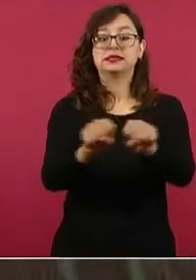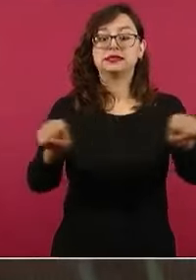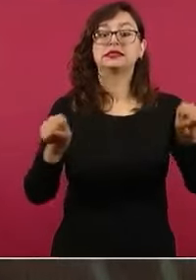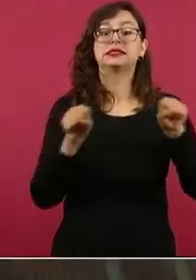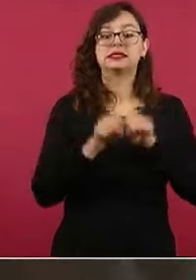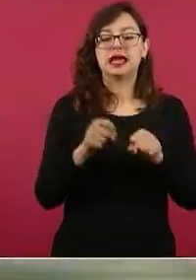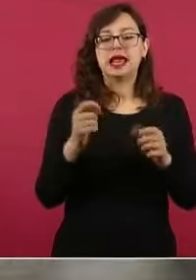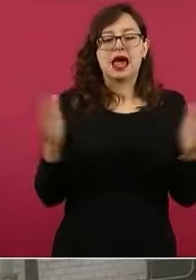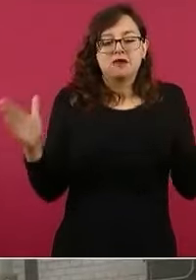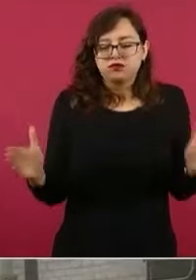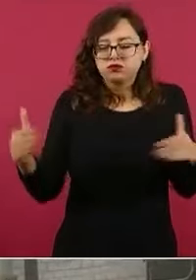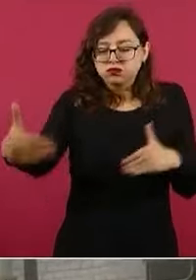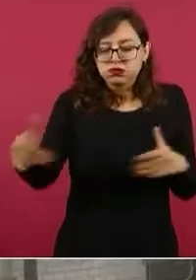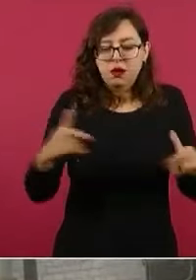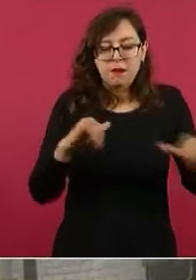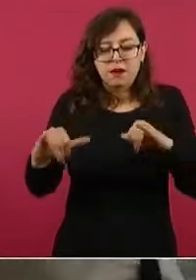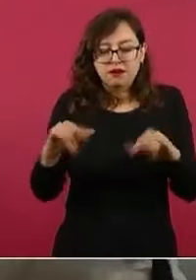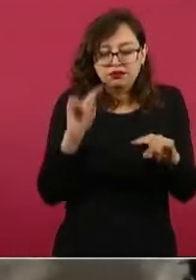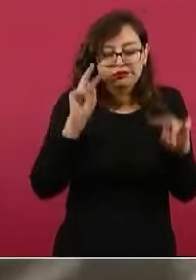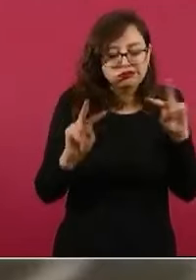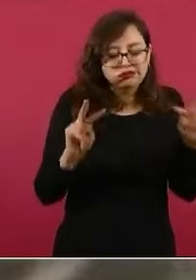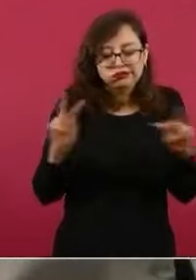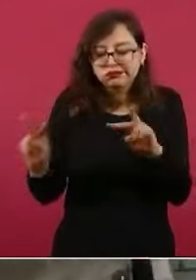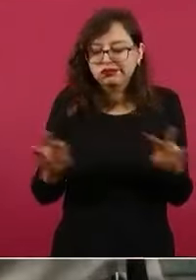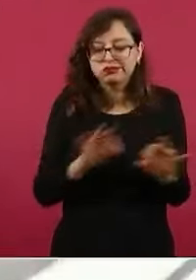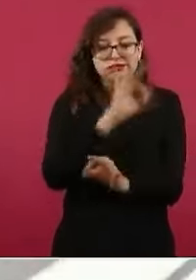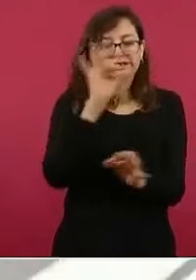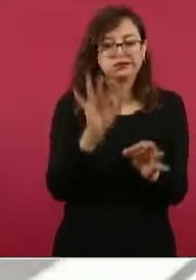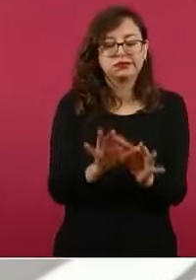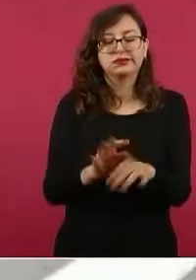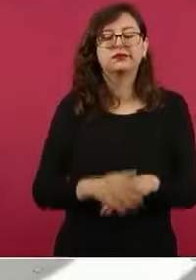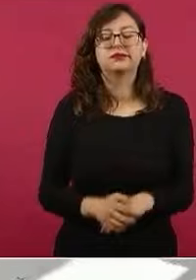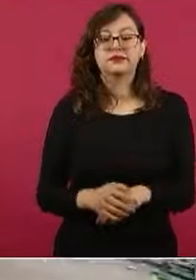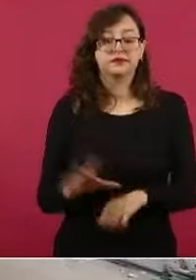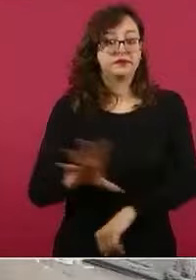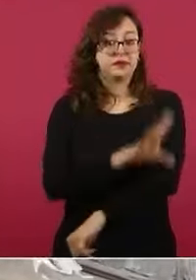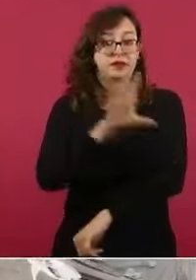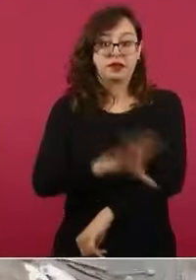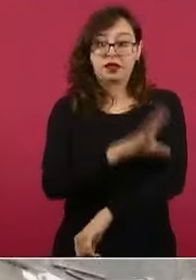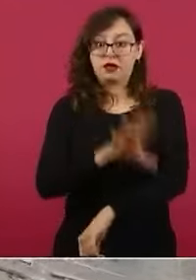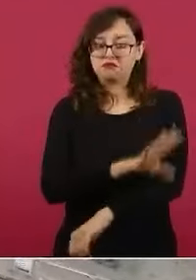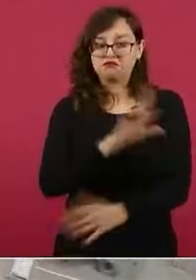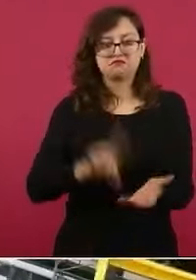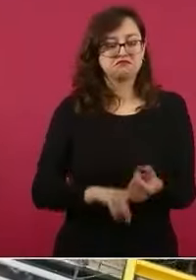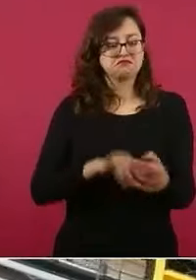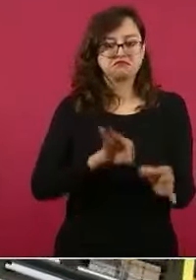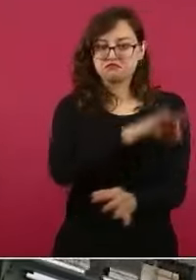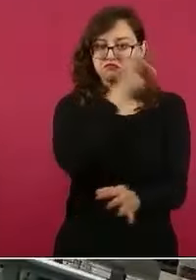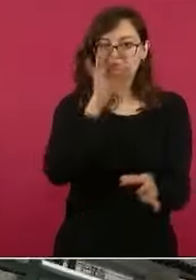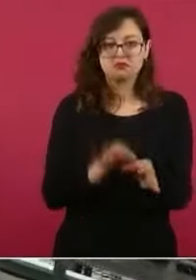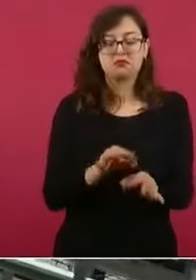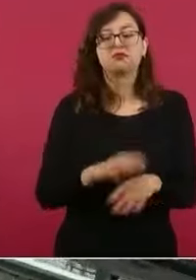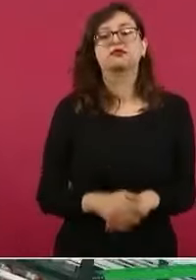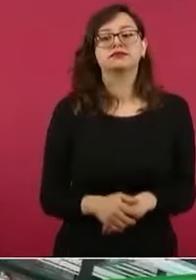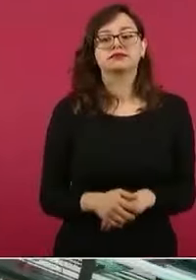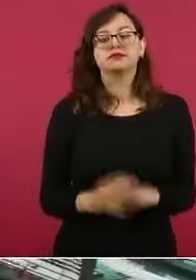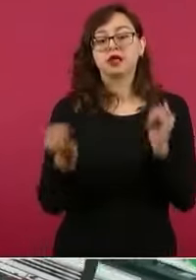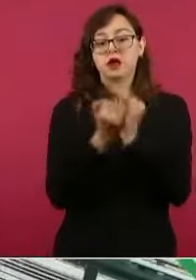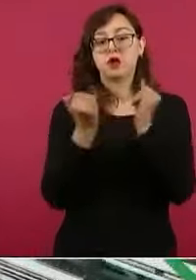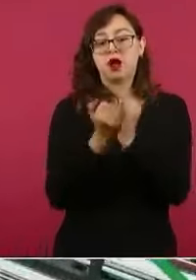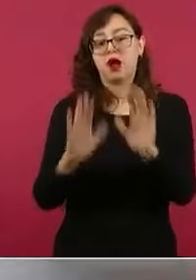los visitantes. Las subestaciones eléctricas cuentan con equipamiento interior y exterior, y en los racks de integración se continúa con el montaje de tuberías